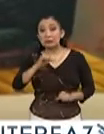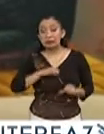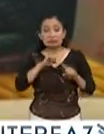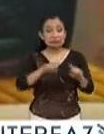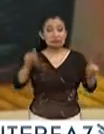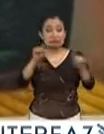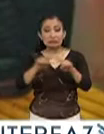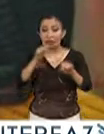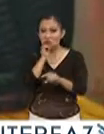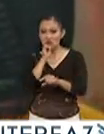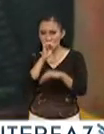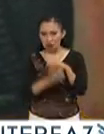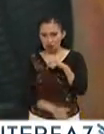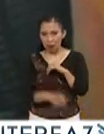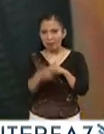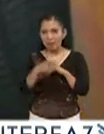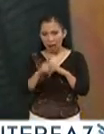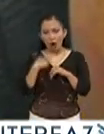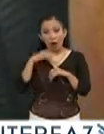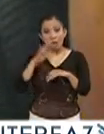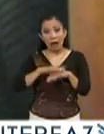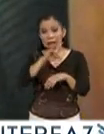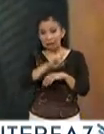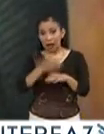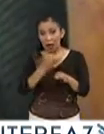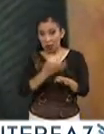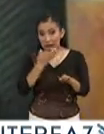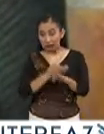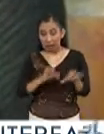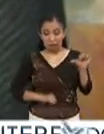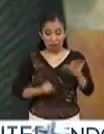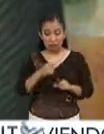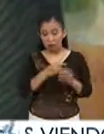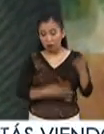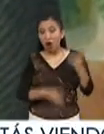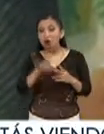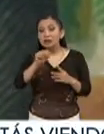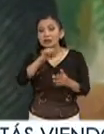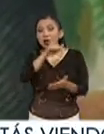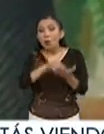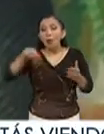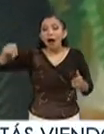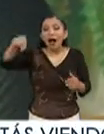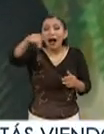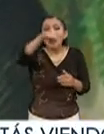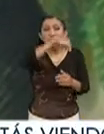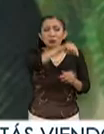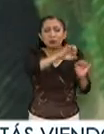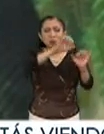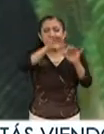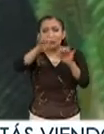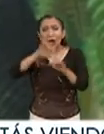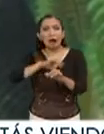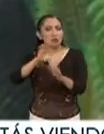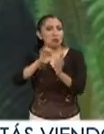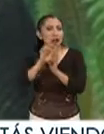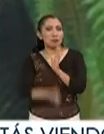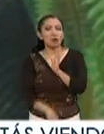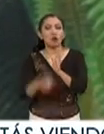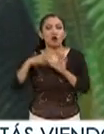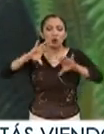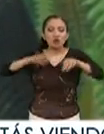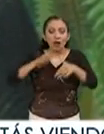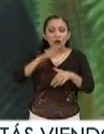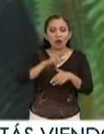actividades, todavía no concluye, pero bueno, van más de 100 hasta ahora. En 80 sedes, hubo sedes como comunidades